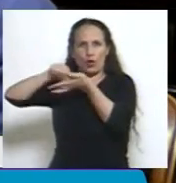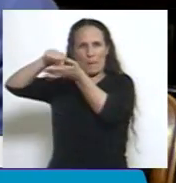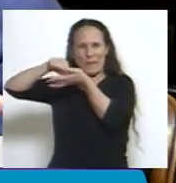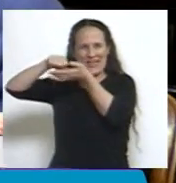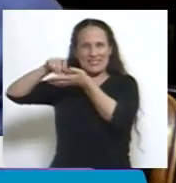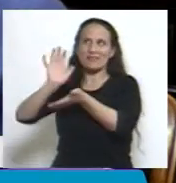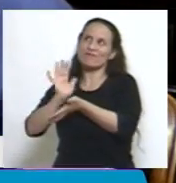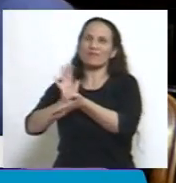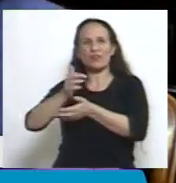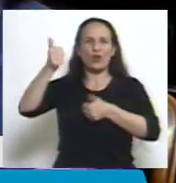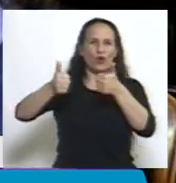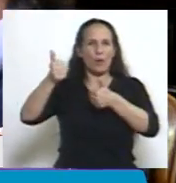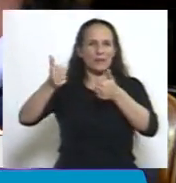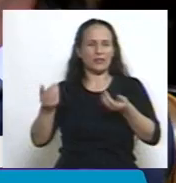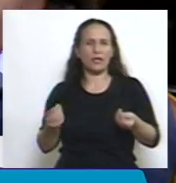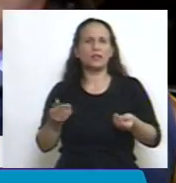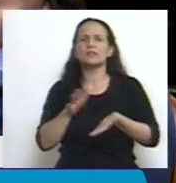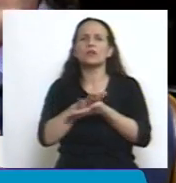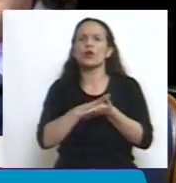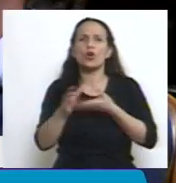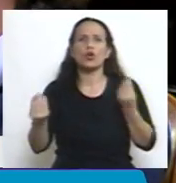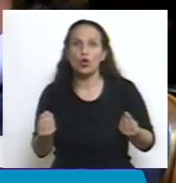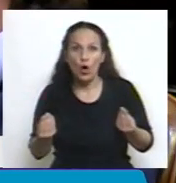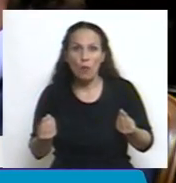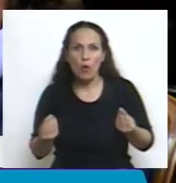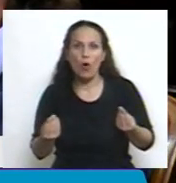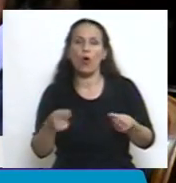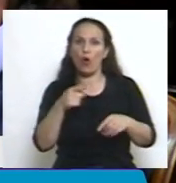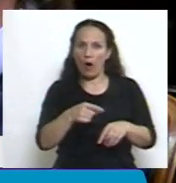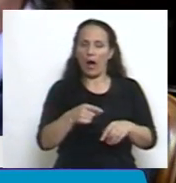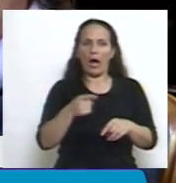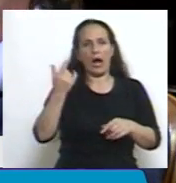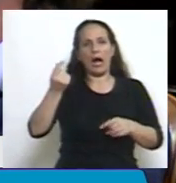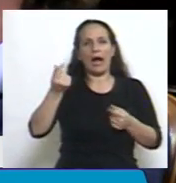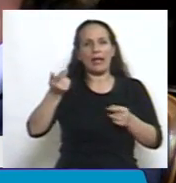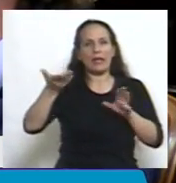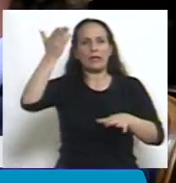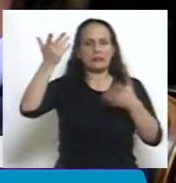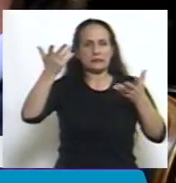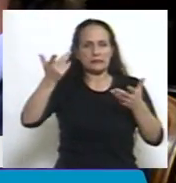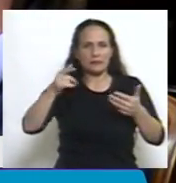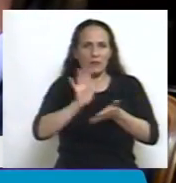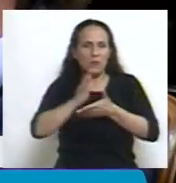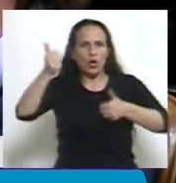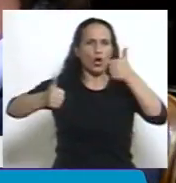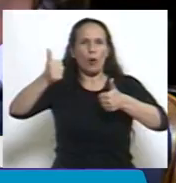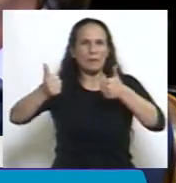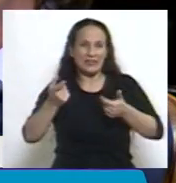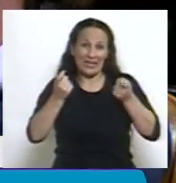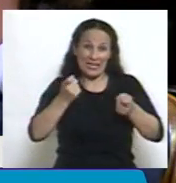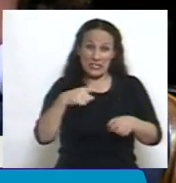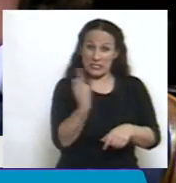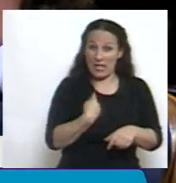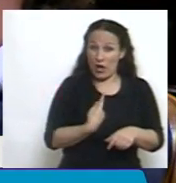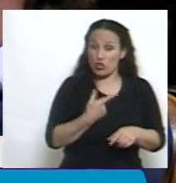manera de compensar es con un tipo de cambio más alto. Entonces los argentinos nos volvemos más pobres a través del tiempo porque para poder competir necesitamos ser más baratos en